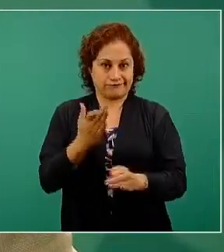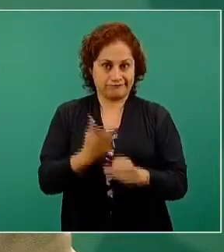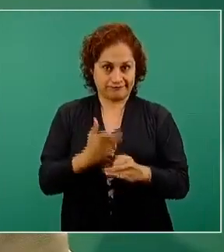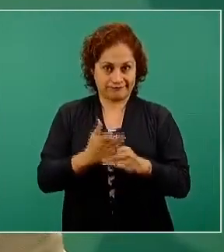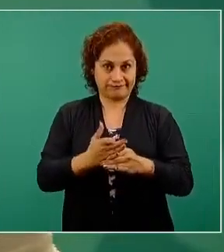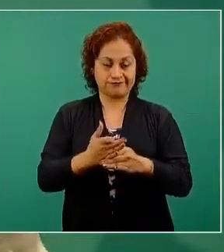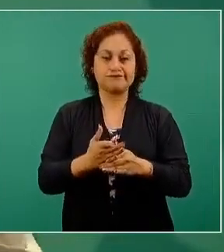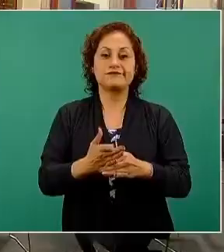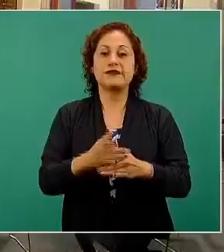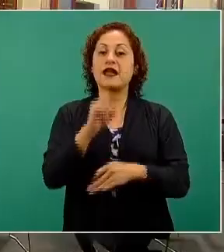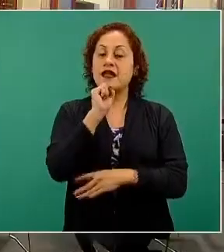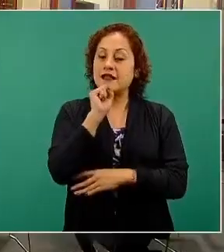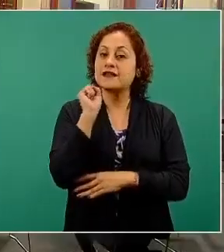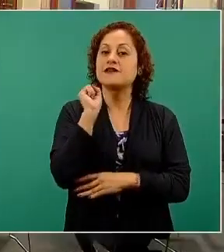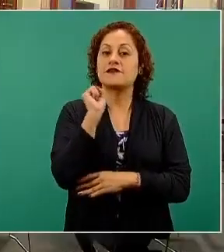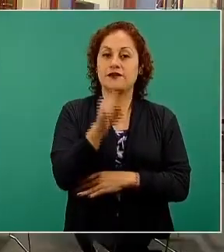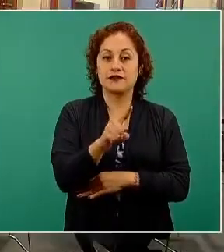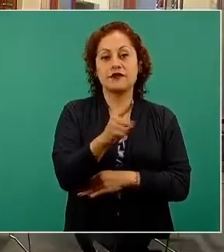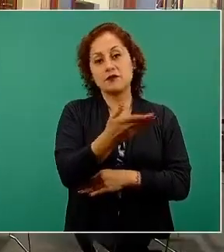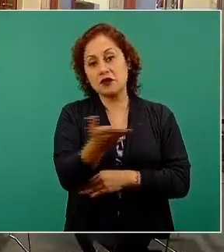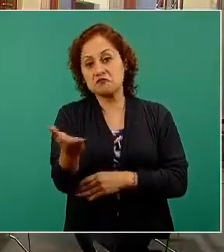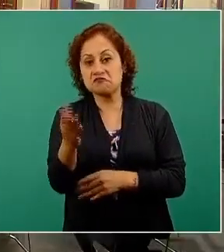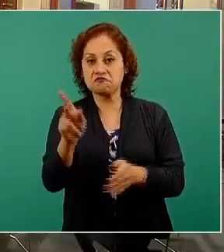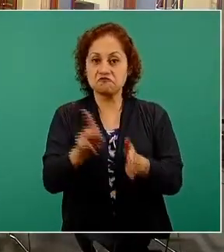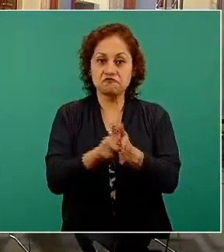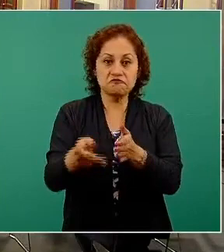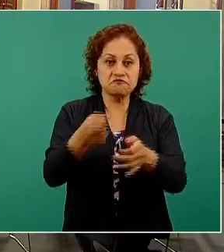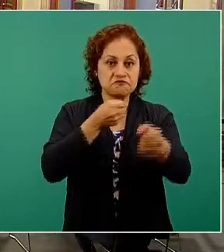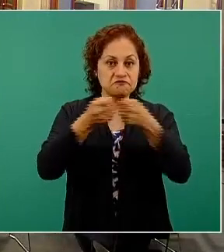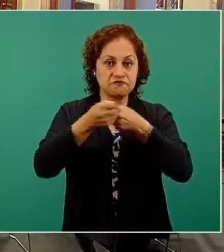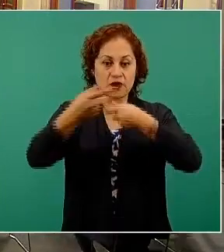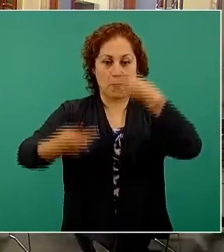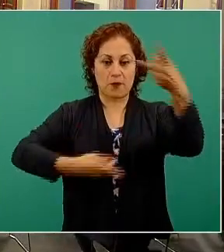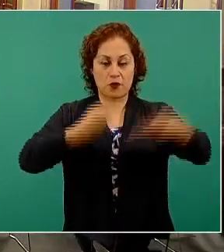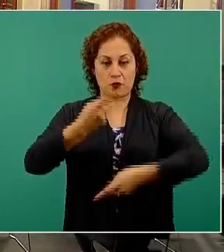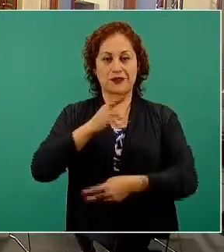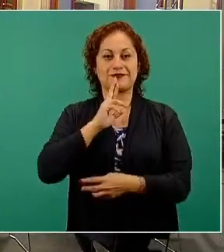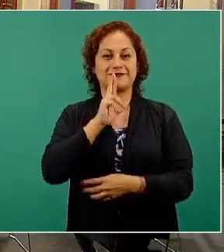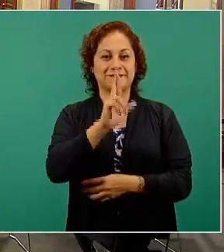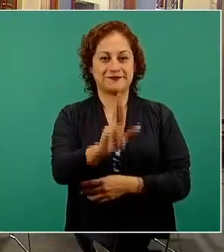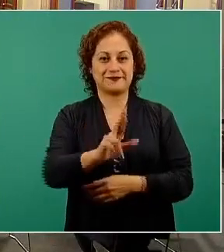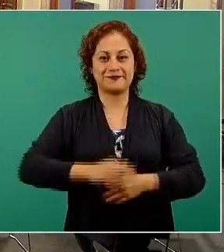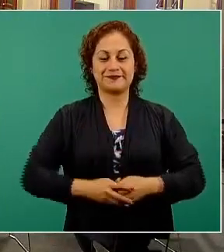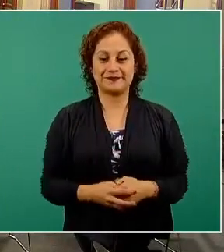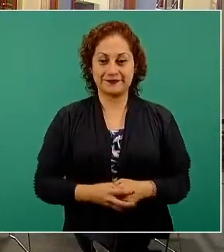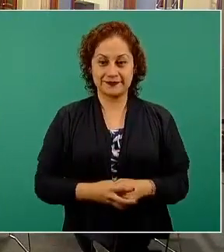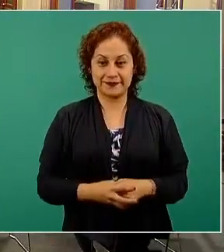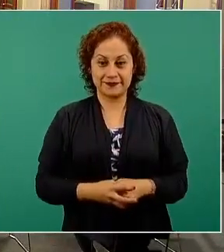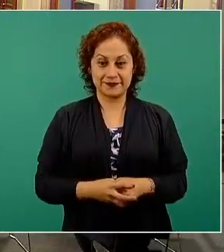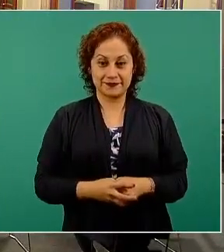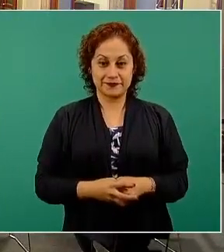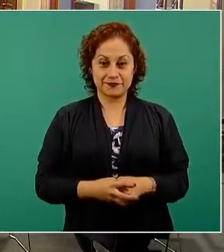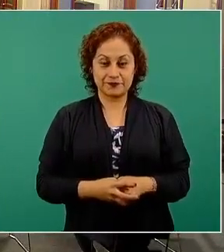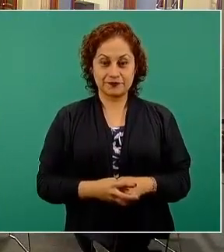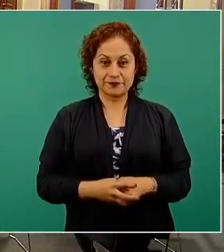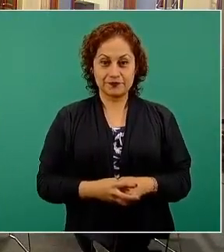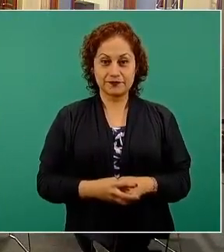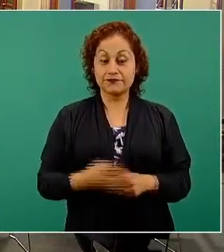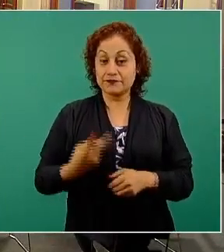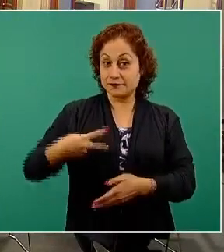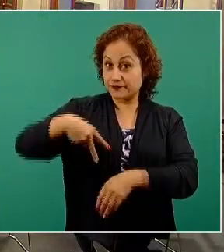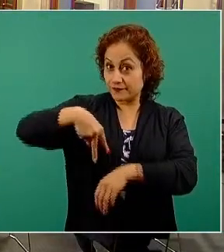más tiempo para contestar preguntas y respuestas. Entonces, voy a ponerme de